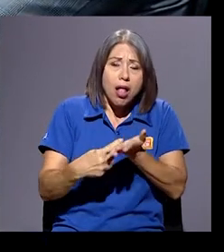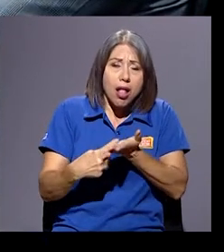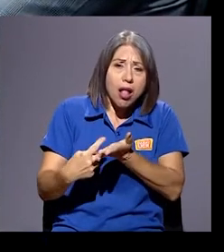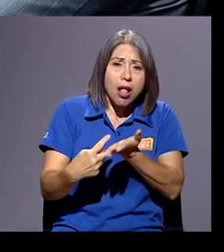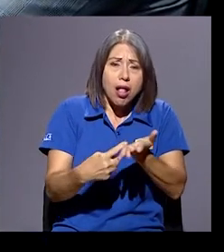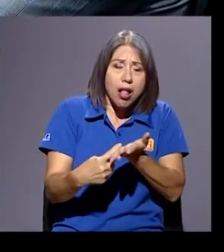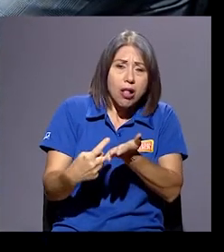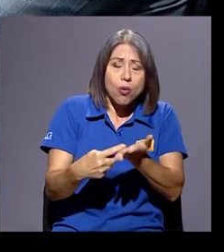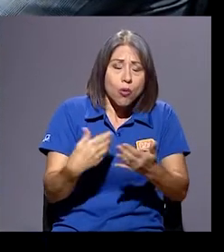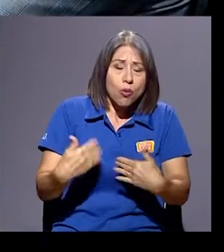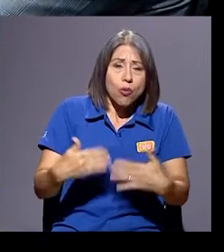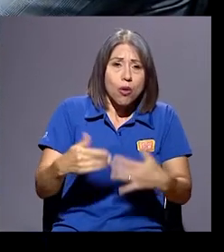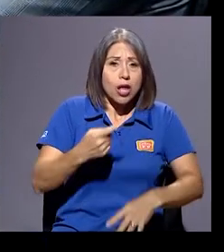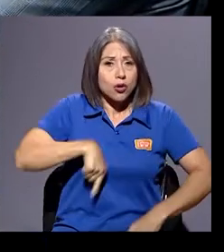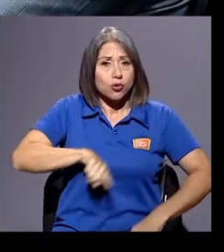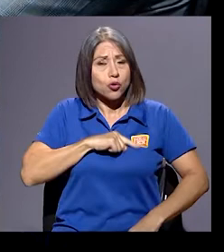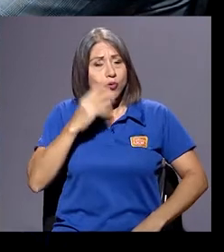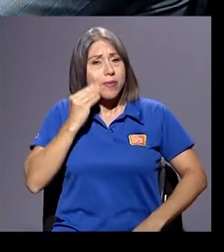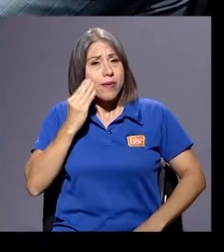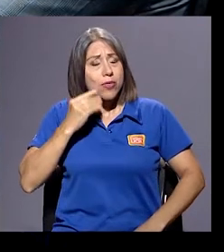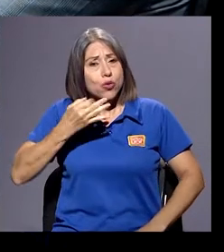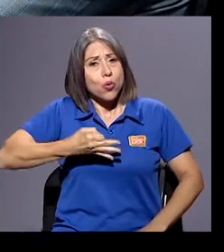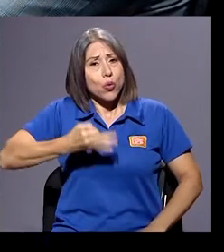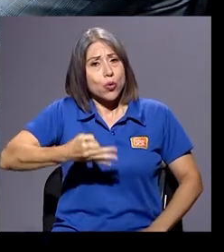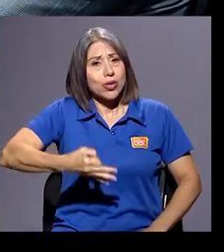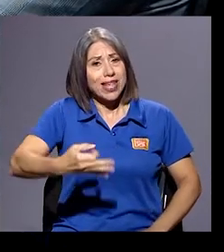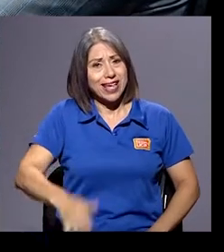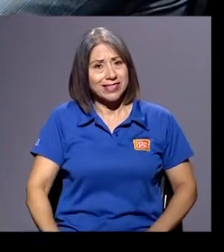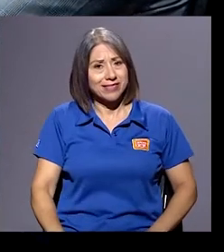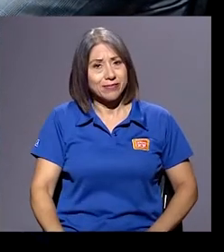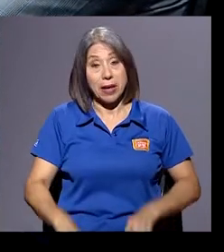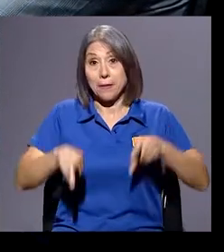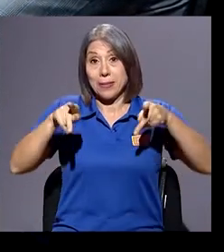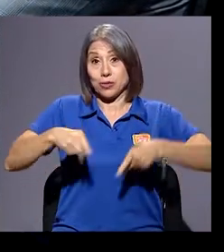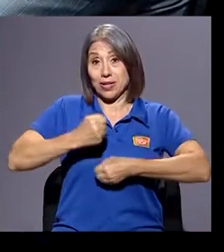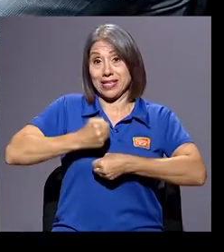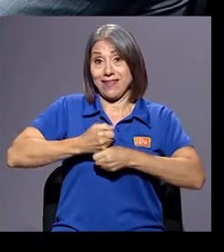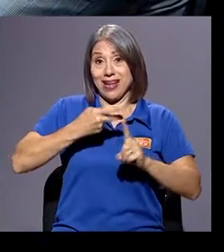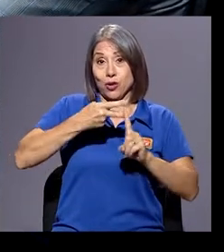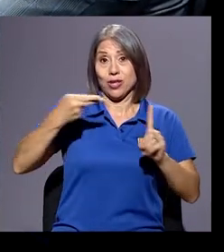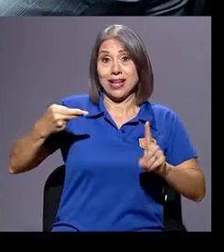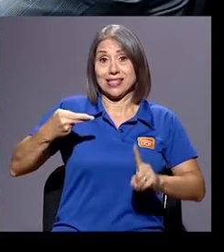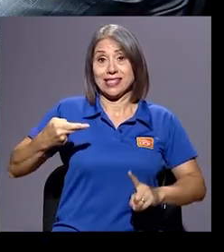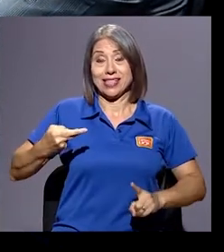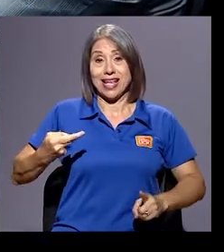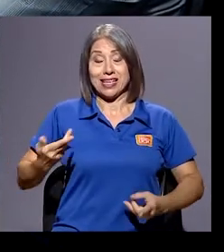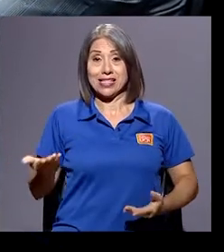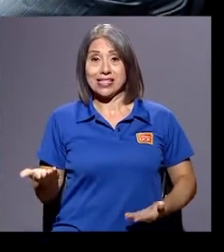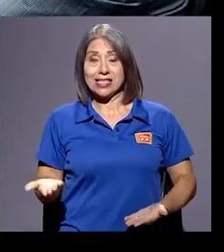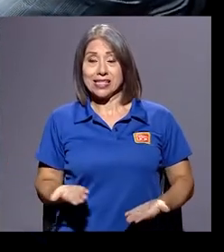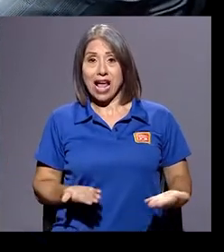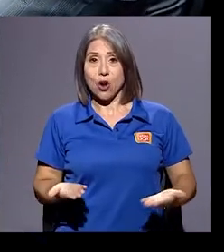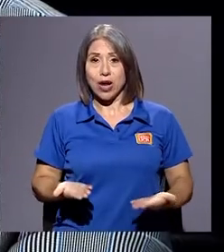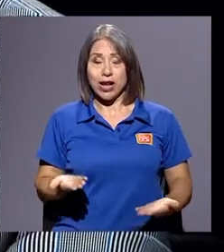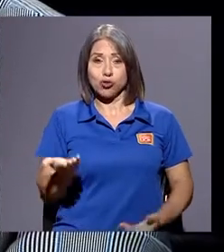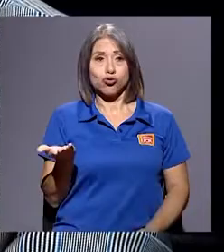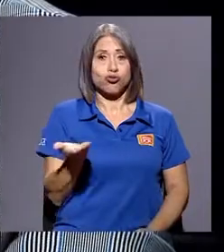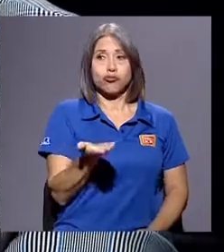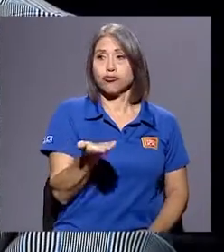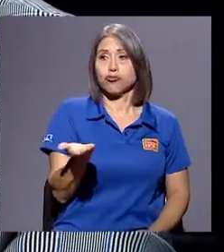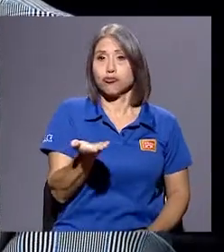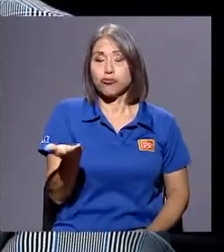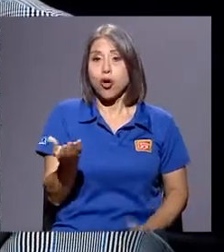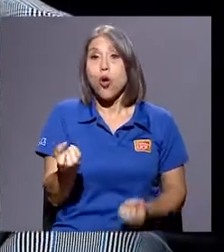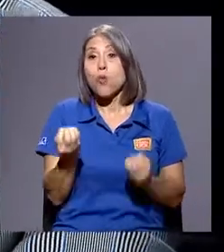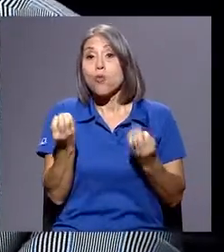pero que nosotros la vimos todos los días. Los señores saloneros de los hoteles, muchos de ellos trabajan en diferentes hoteles, pero